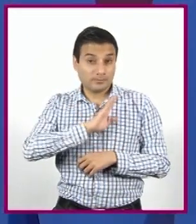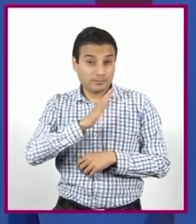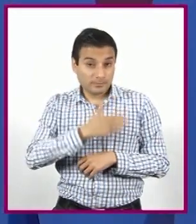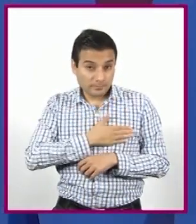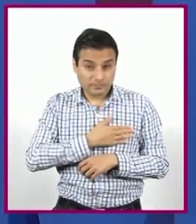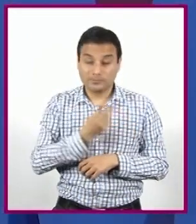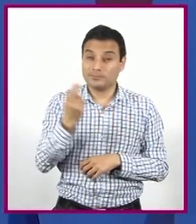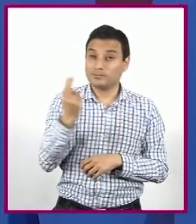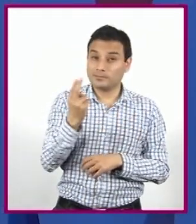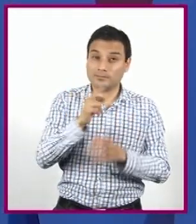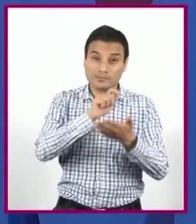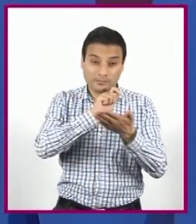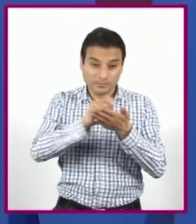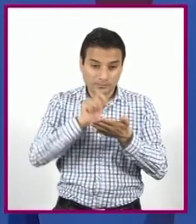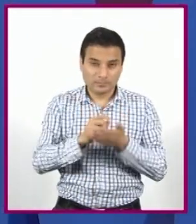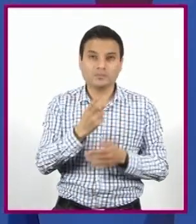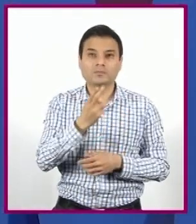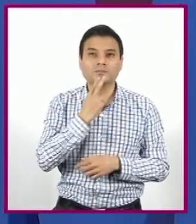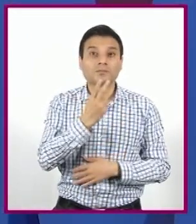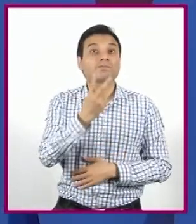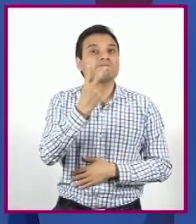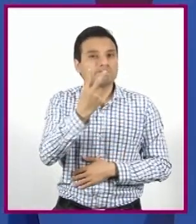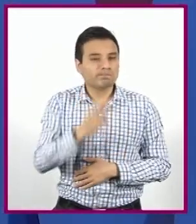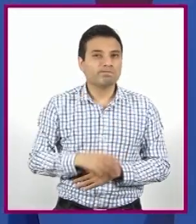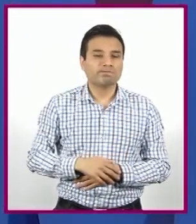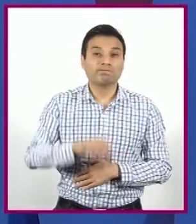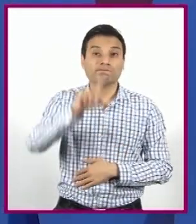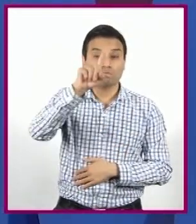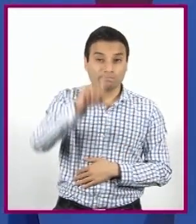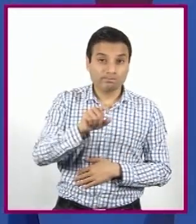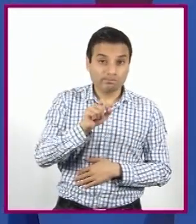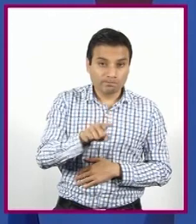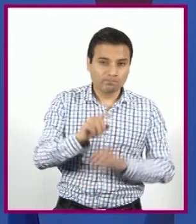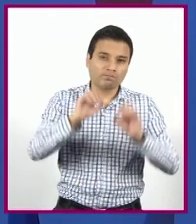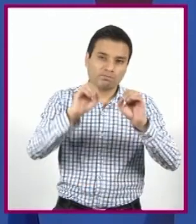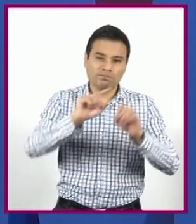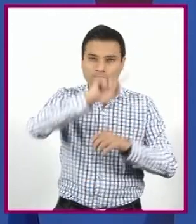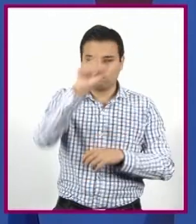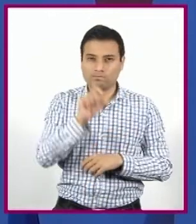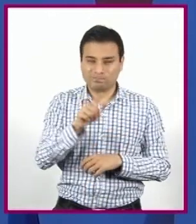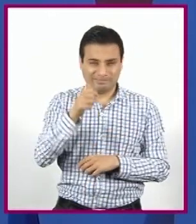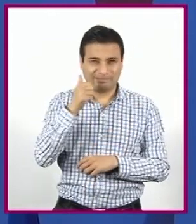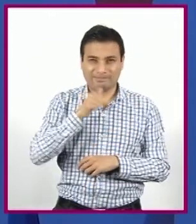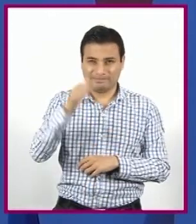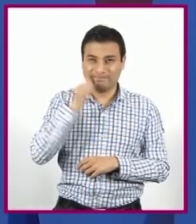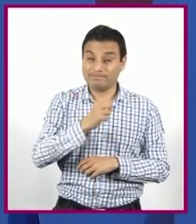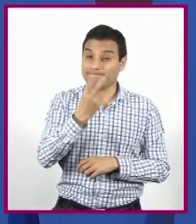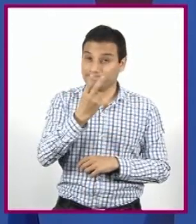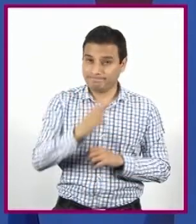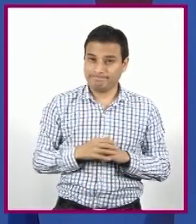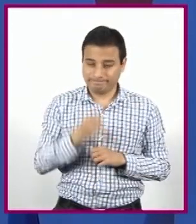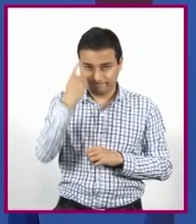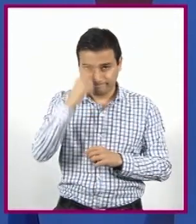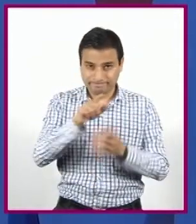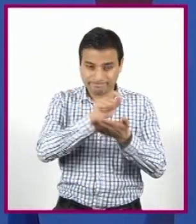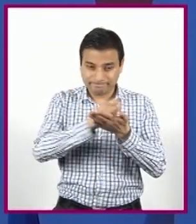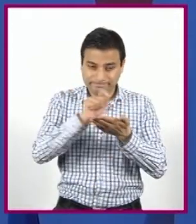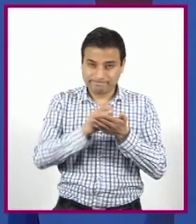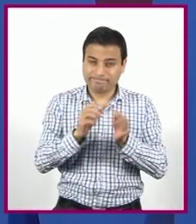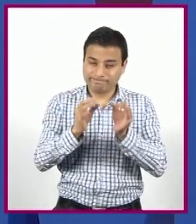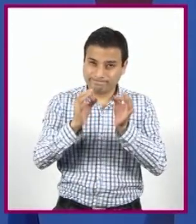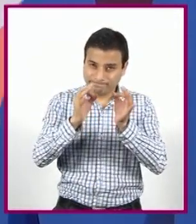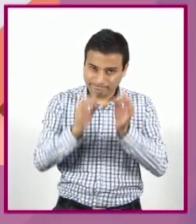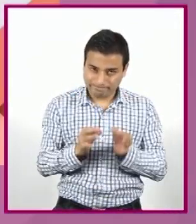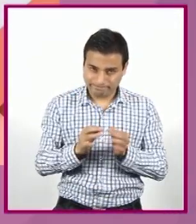necesario abrir y cerrar estos signos, particularmente cuando estamos produciendo textos formales, como nuestro